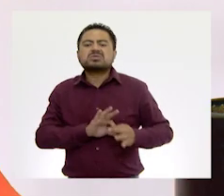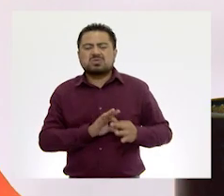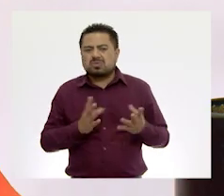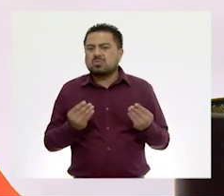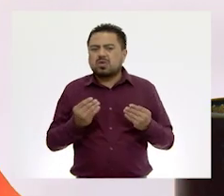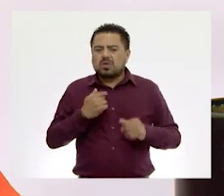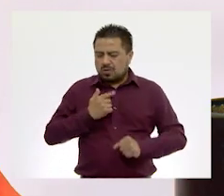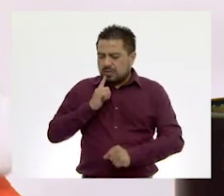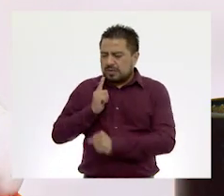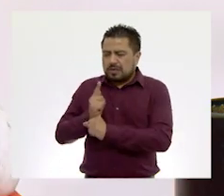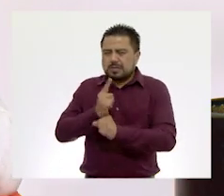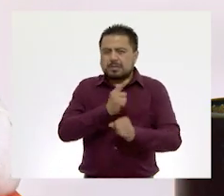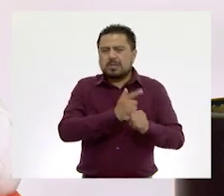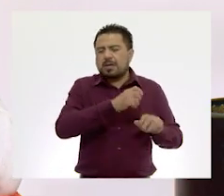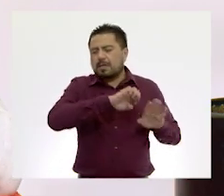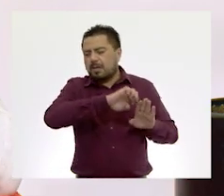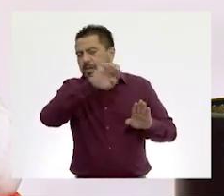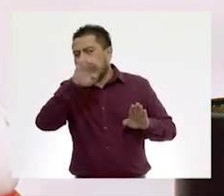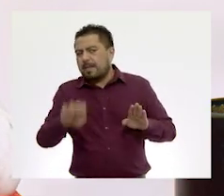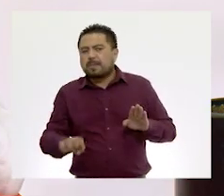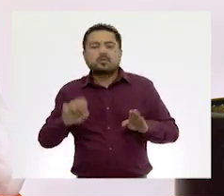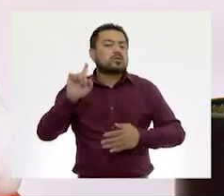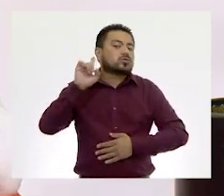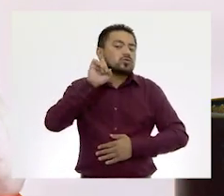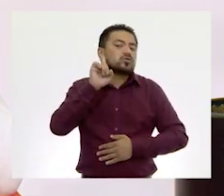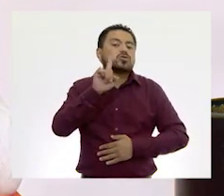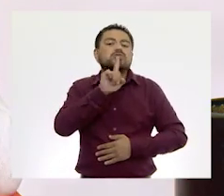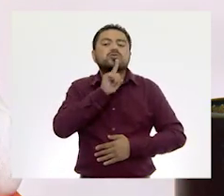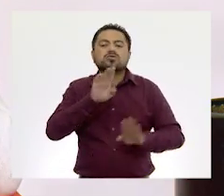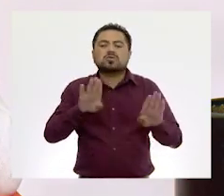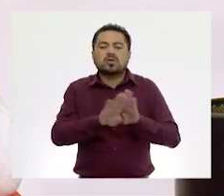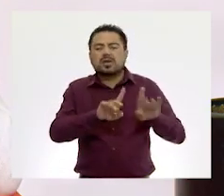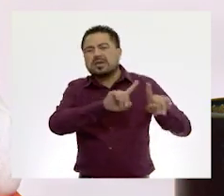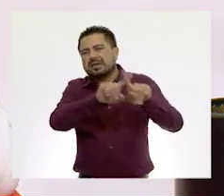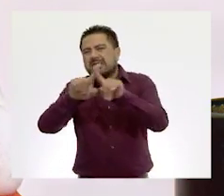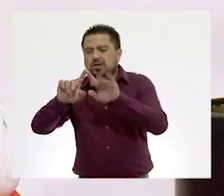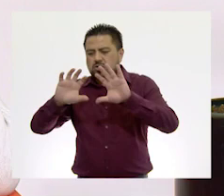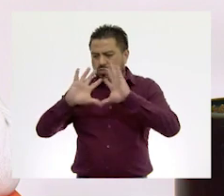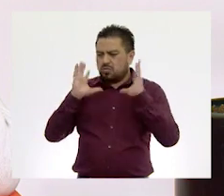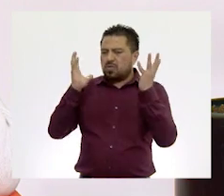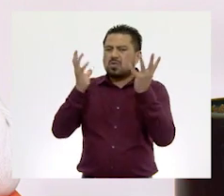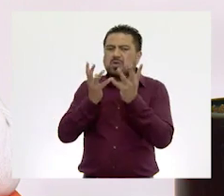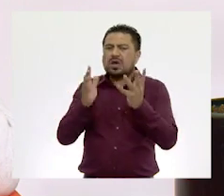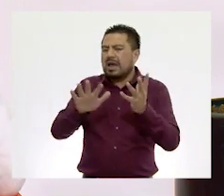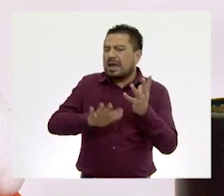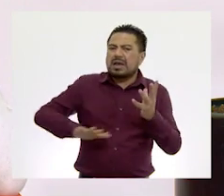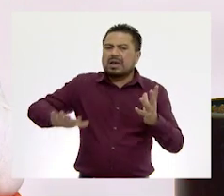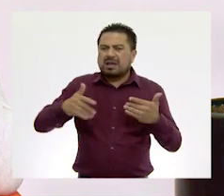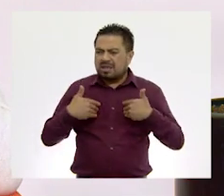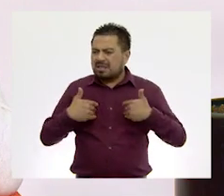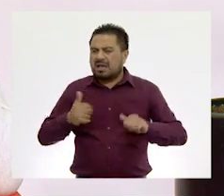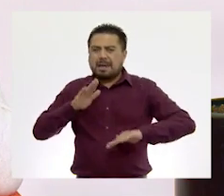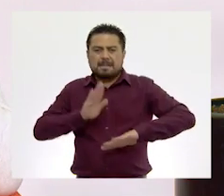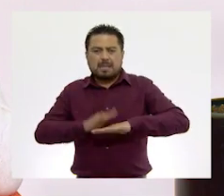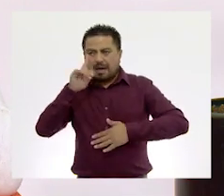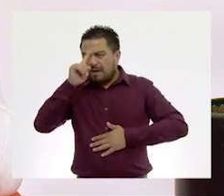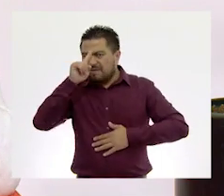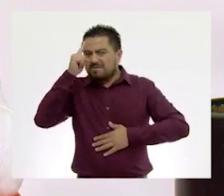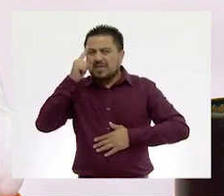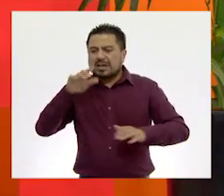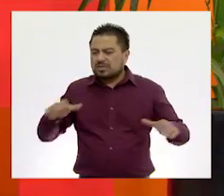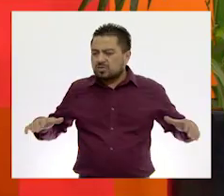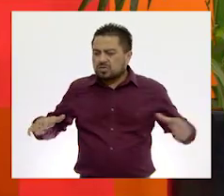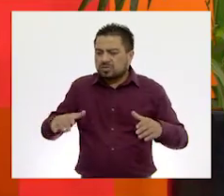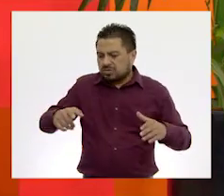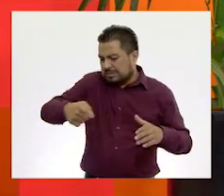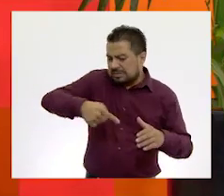Yo veo, por ejemplo, que los sordos como de diferentes partes del mundo como que se entienden muy fácilmente